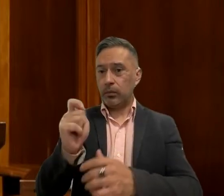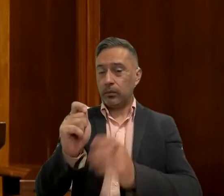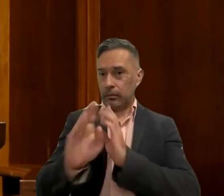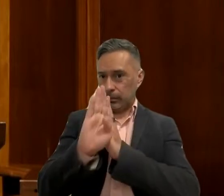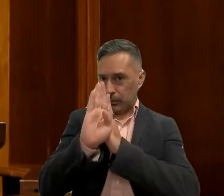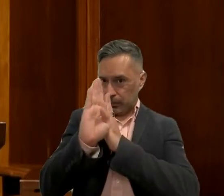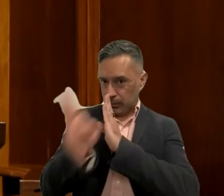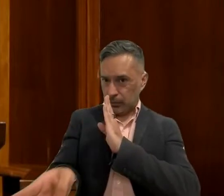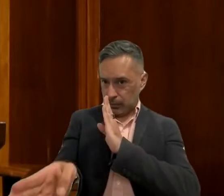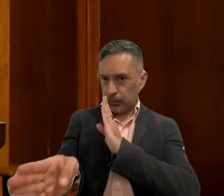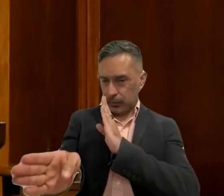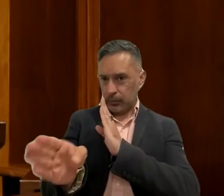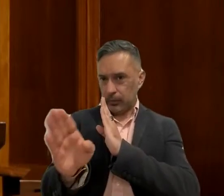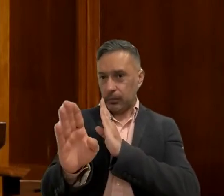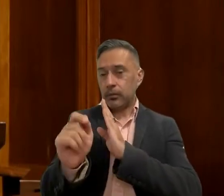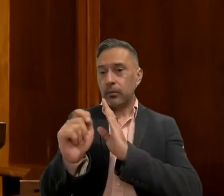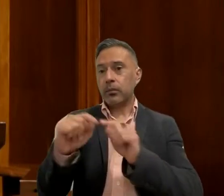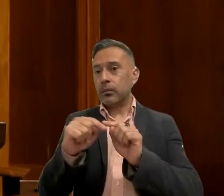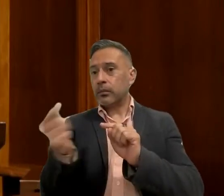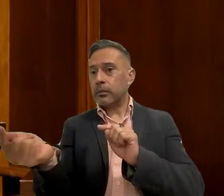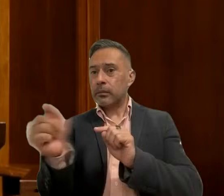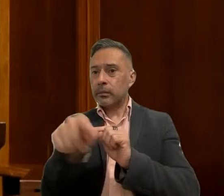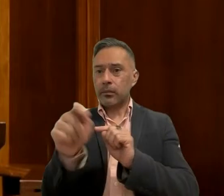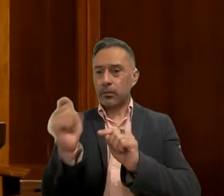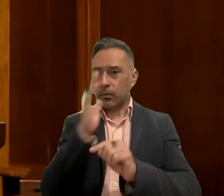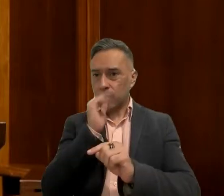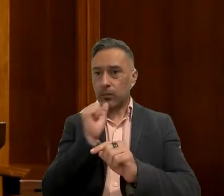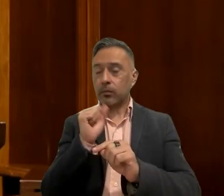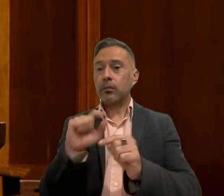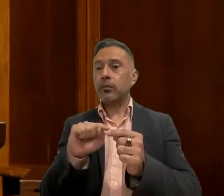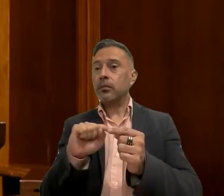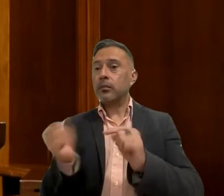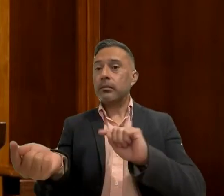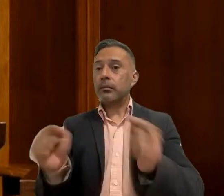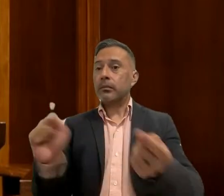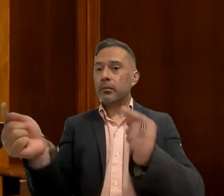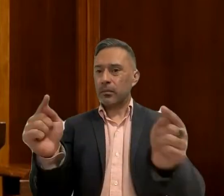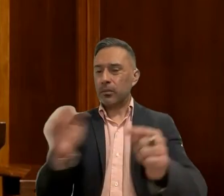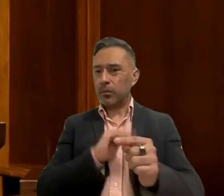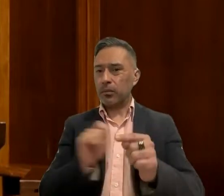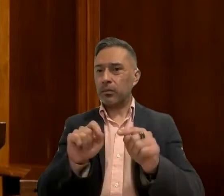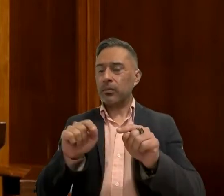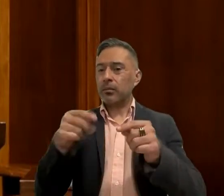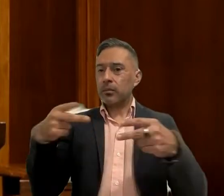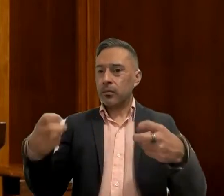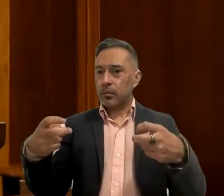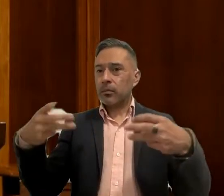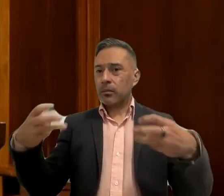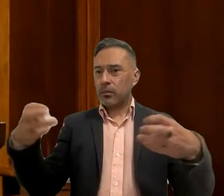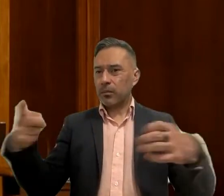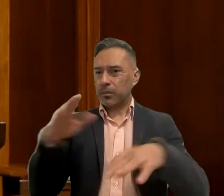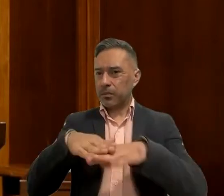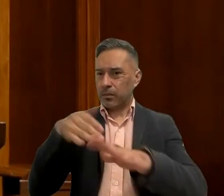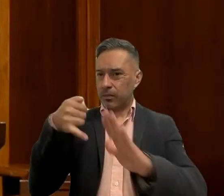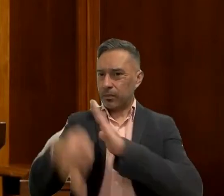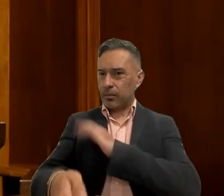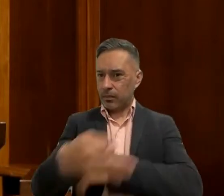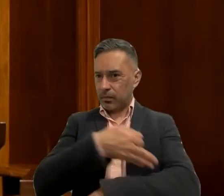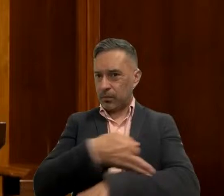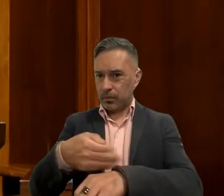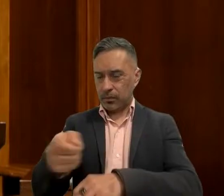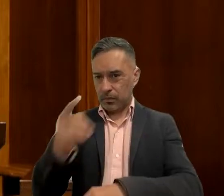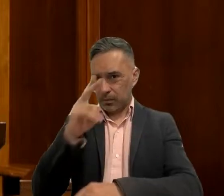de grado y en línea colateral hasta el 4º grado, de afinidad hasta el 2º grado con la persona que esté ejerciendo